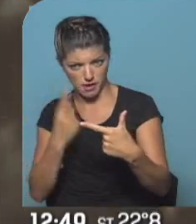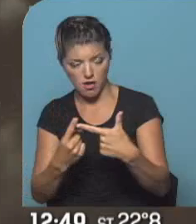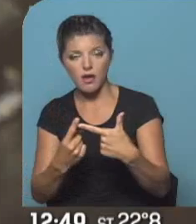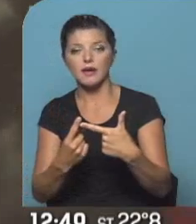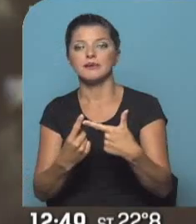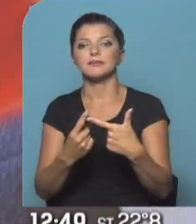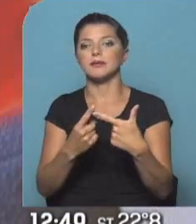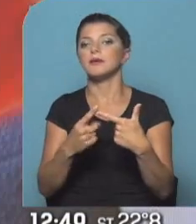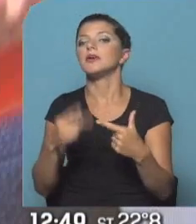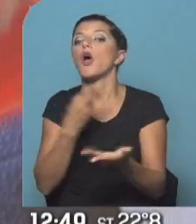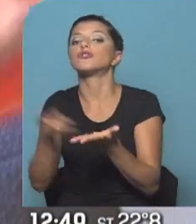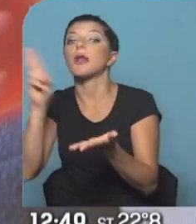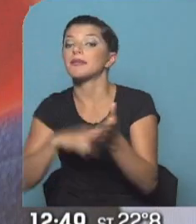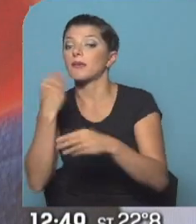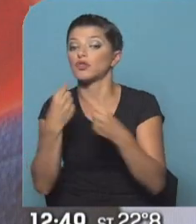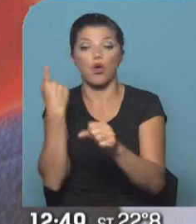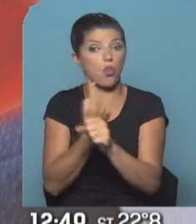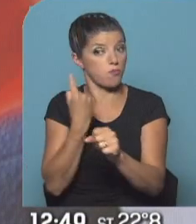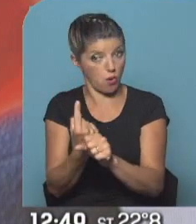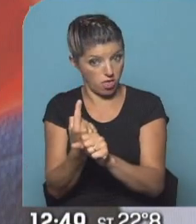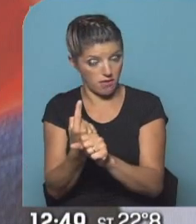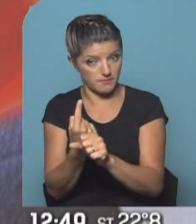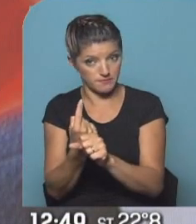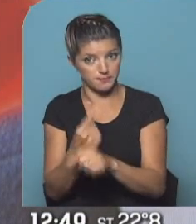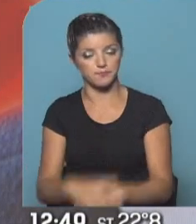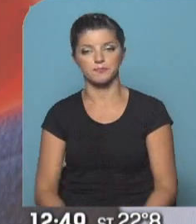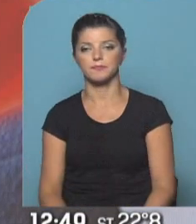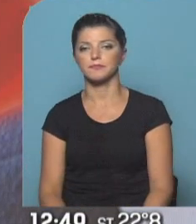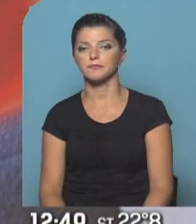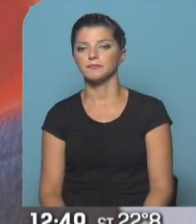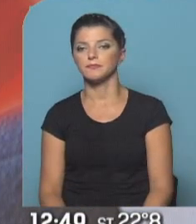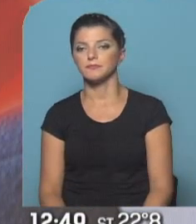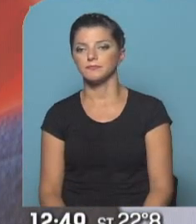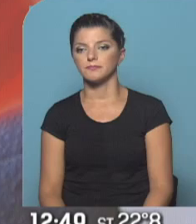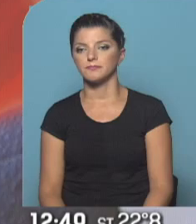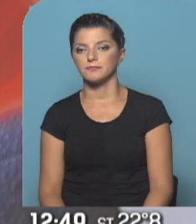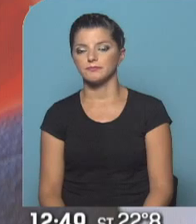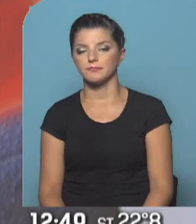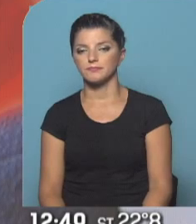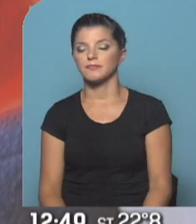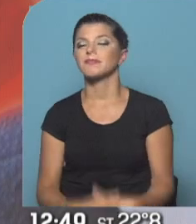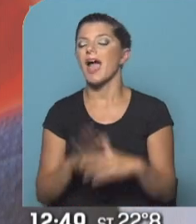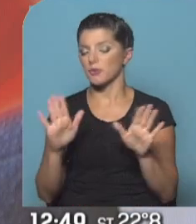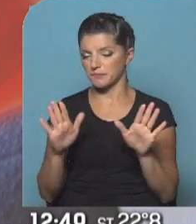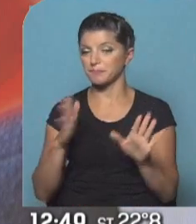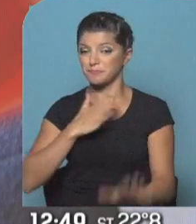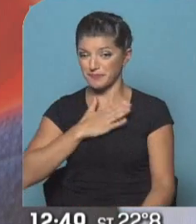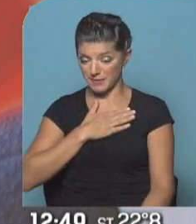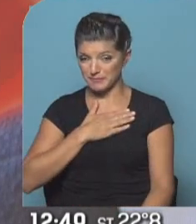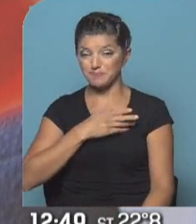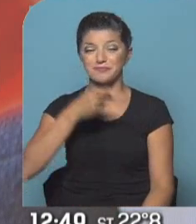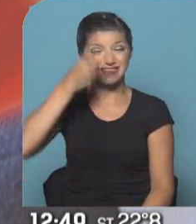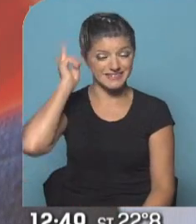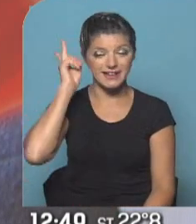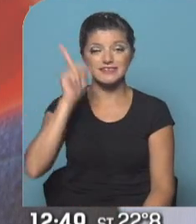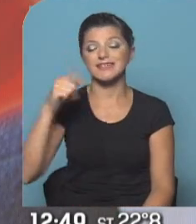vaya con baja popularidad, no está obligado a presentarse un segundo mandato. Ahora, lo que me parece que está pasando es que en Chile hay una demanda de cambio de un sector importante